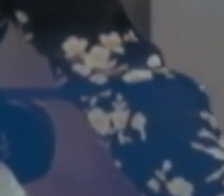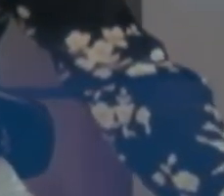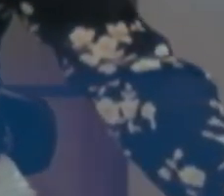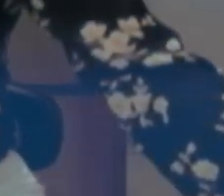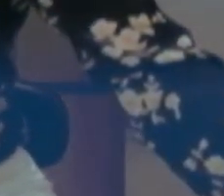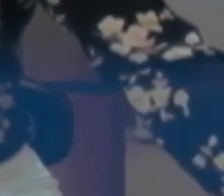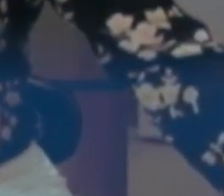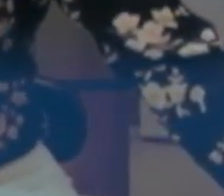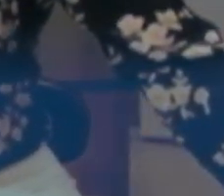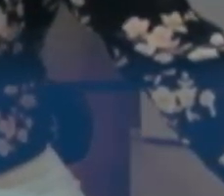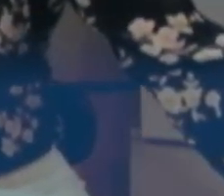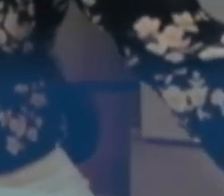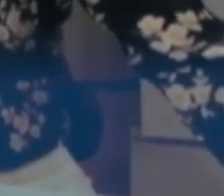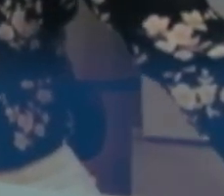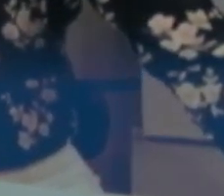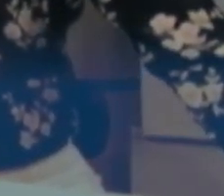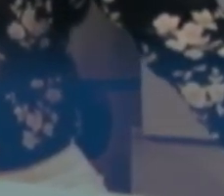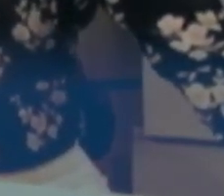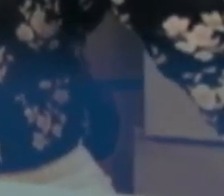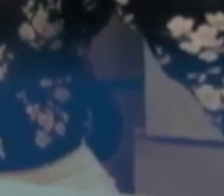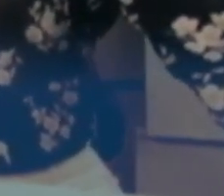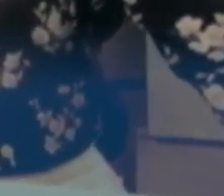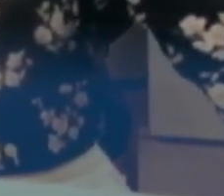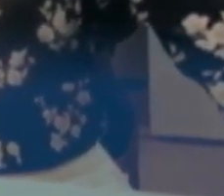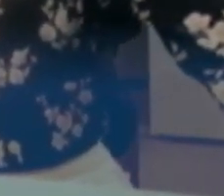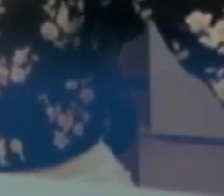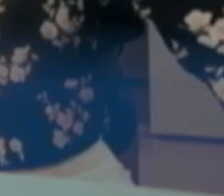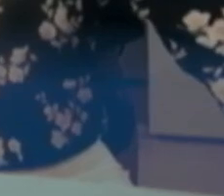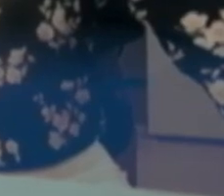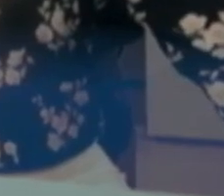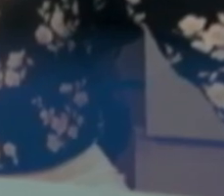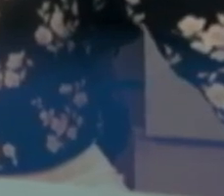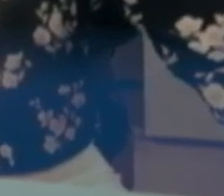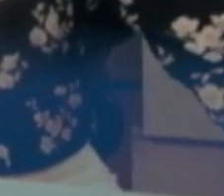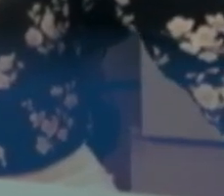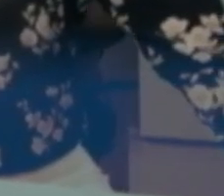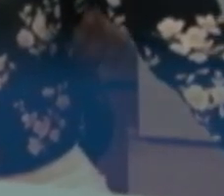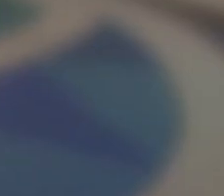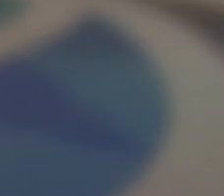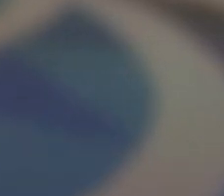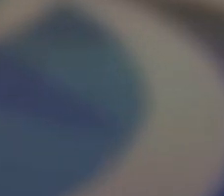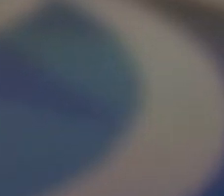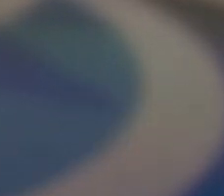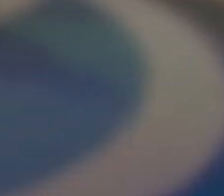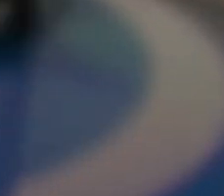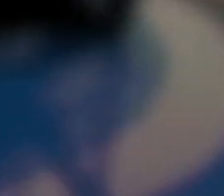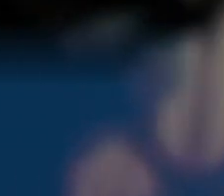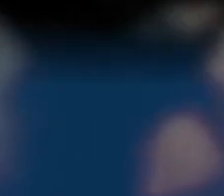Trabajamos para usted. Somos la televisión pública de Costa Rica.